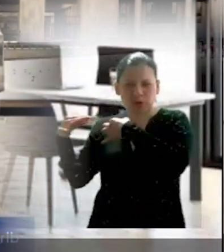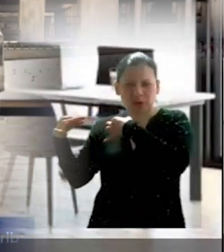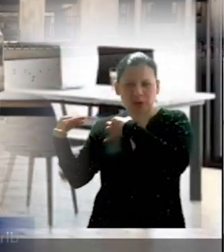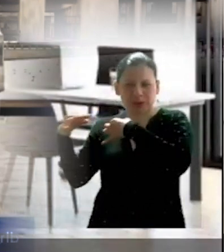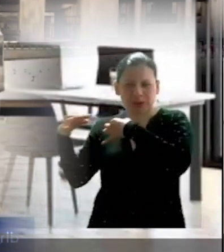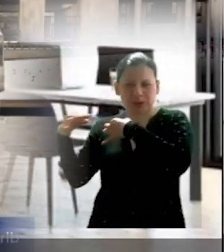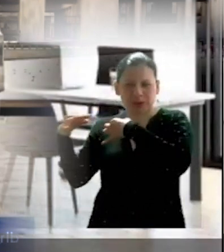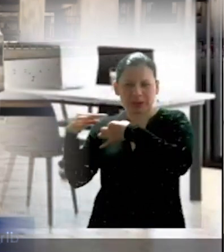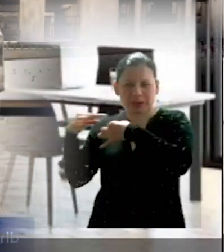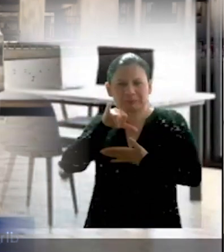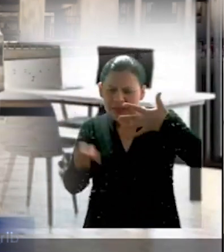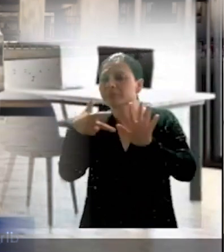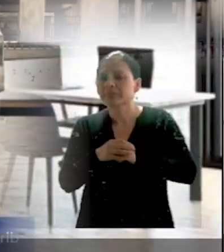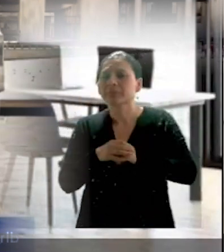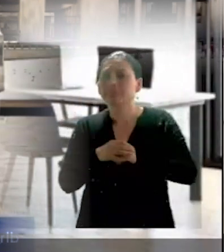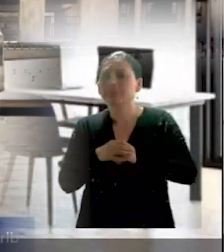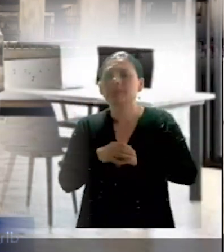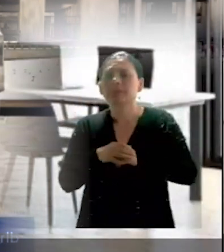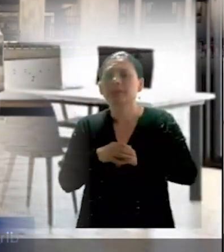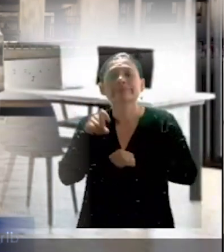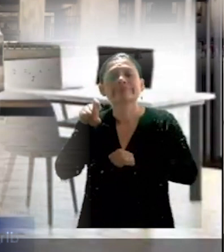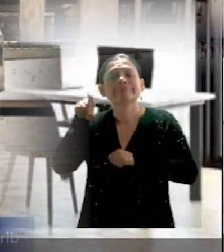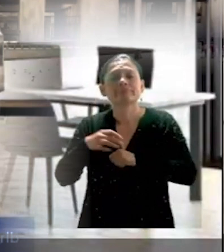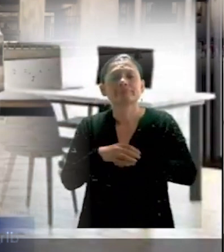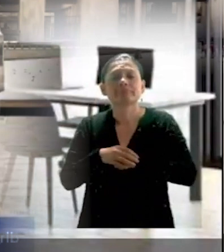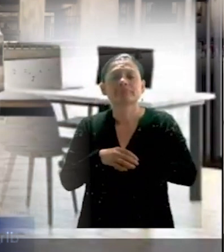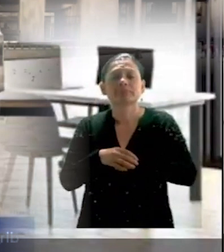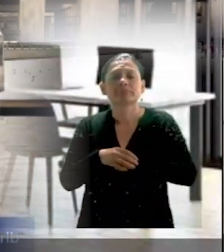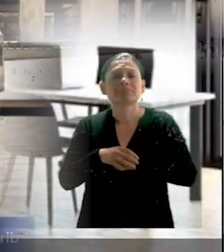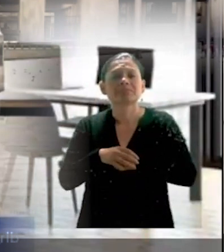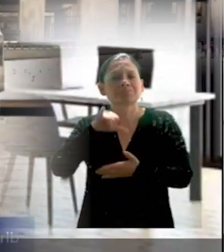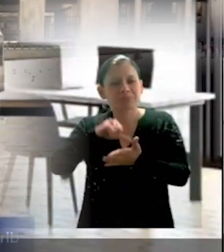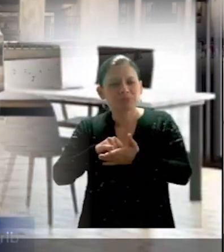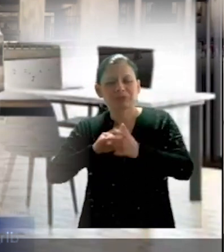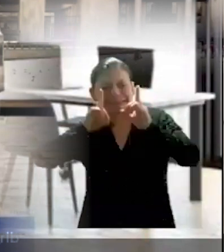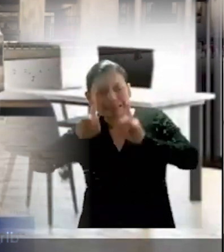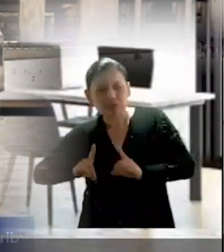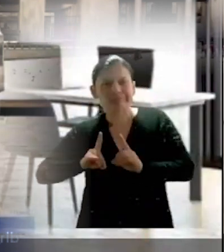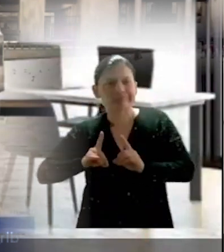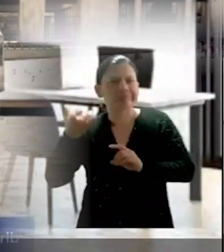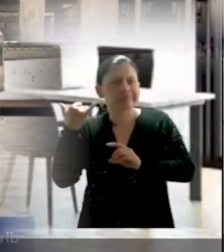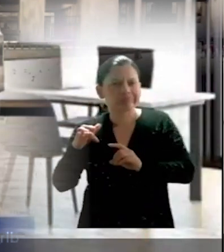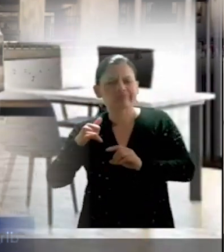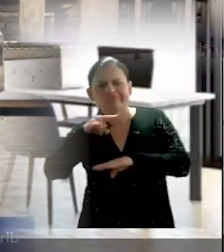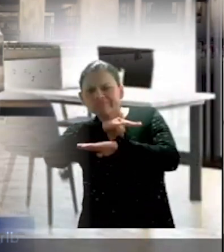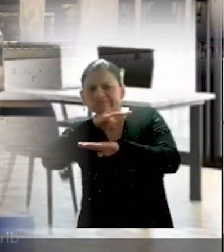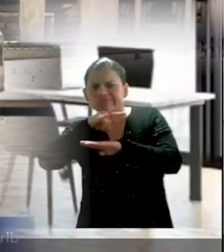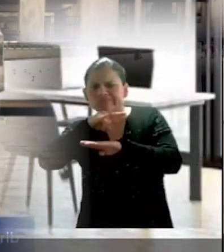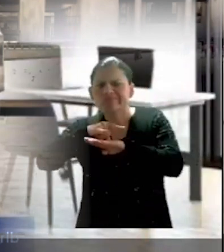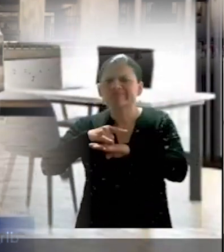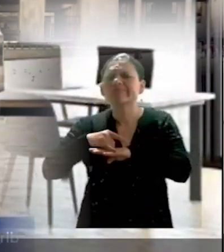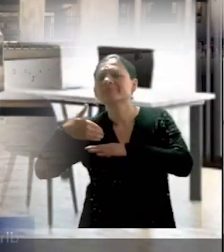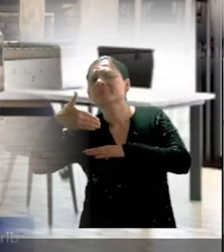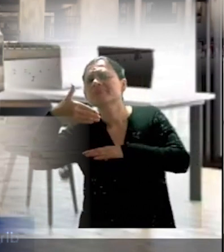considera necesario que este tipo de decisiones, que muchas llevan a tener seguimiento de largo aliento, por